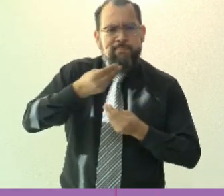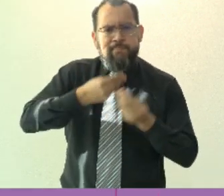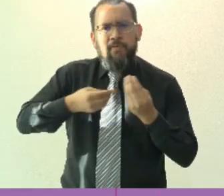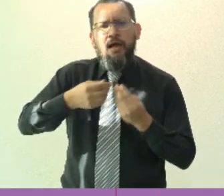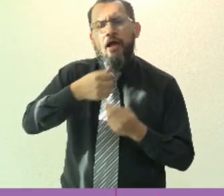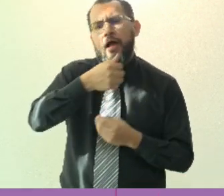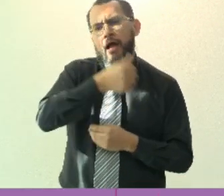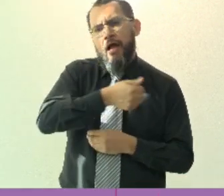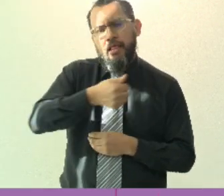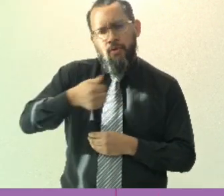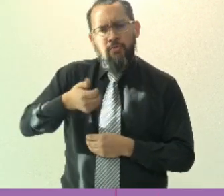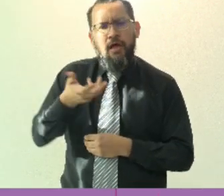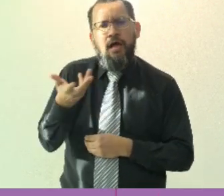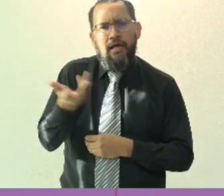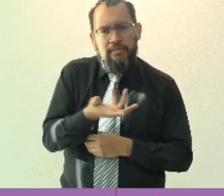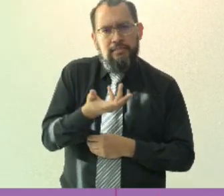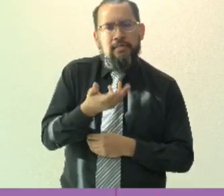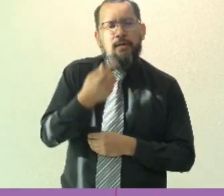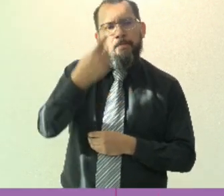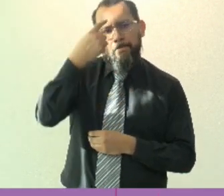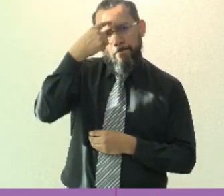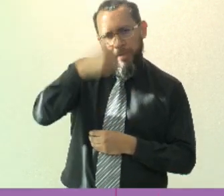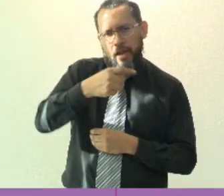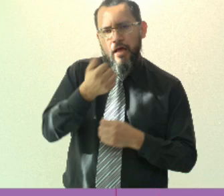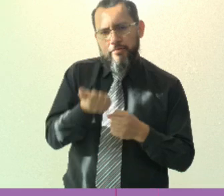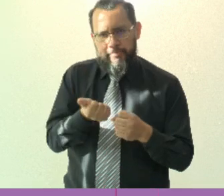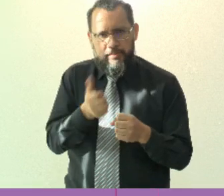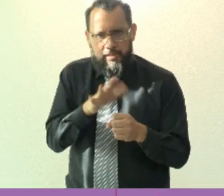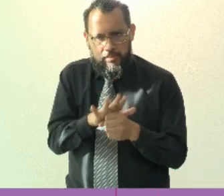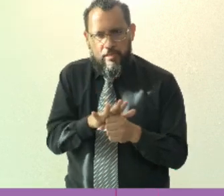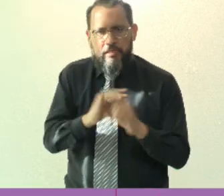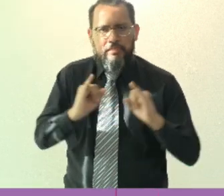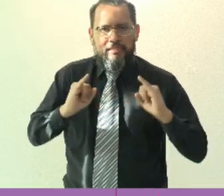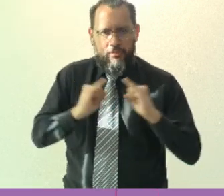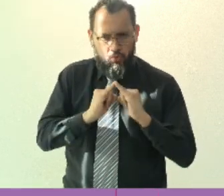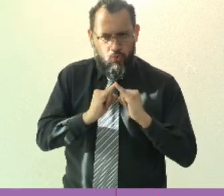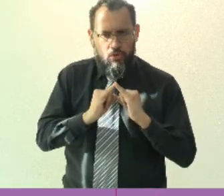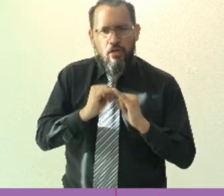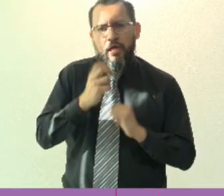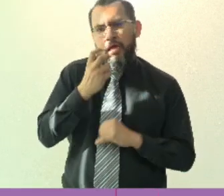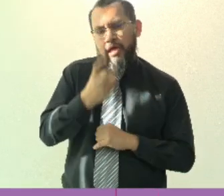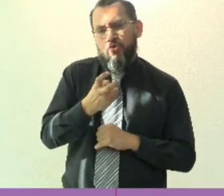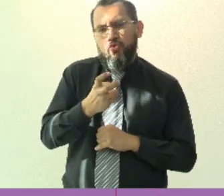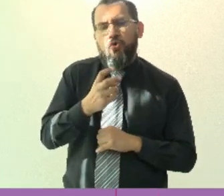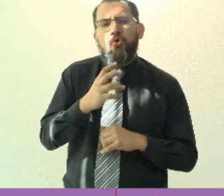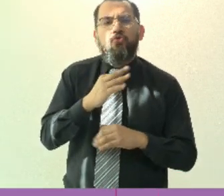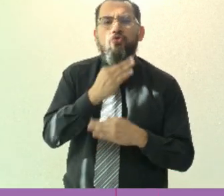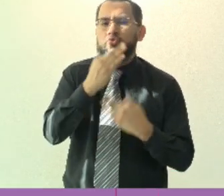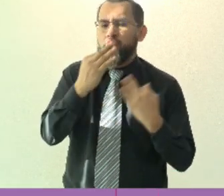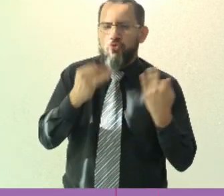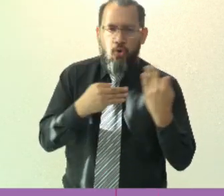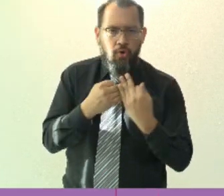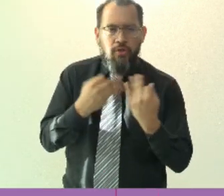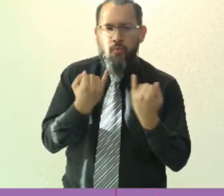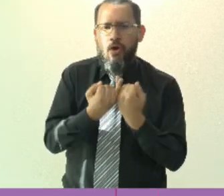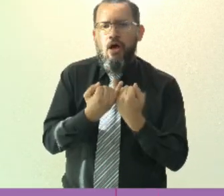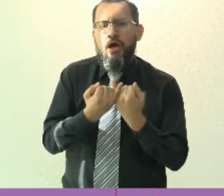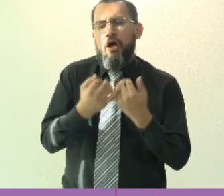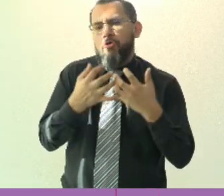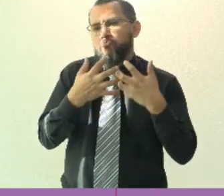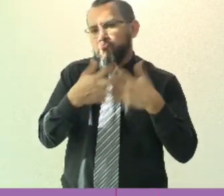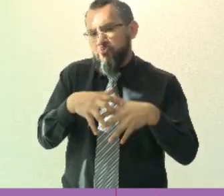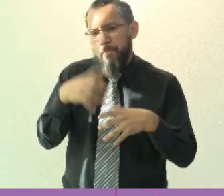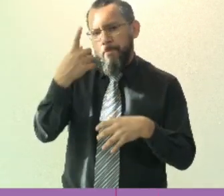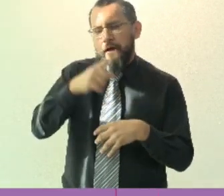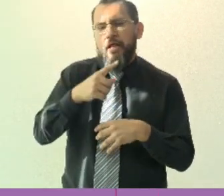una de las gestiones, de cada una de las administraciones institucionales y de todas las funciones que desempeñamos como